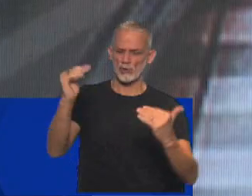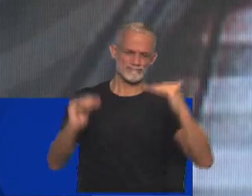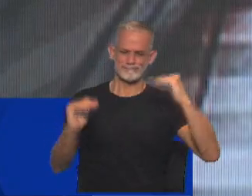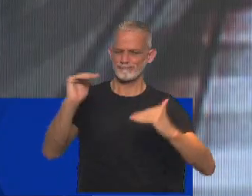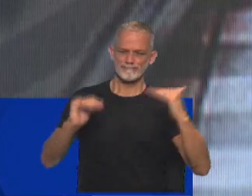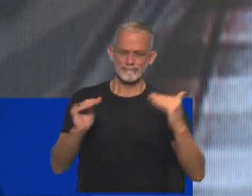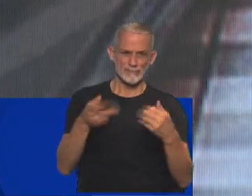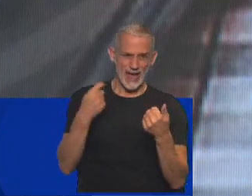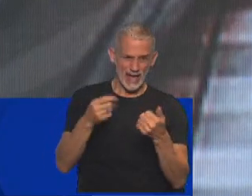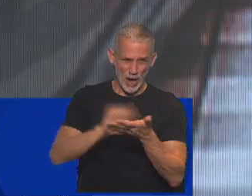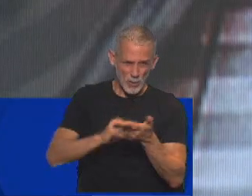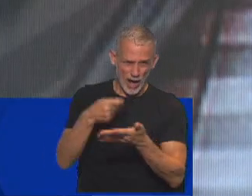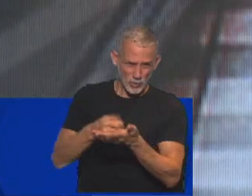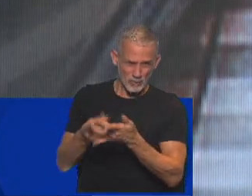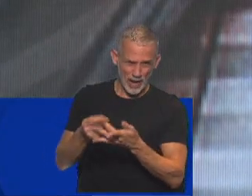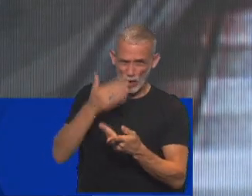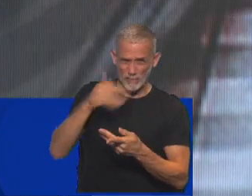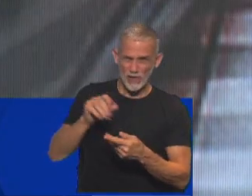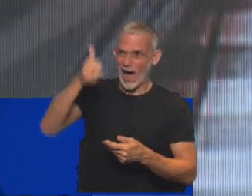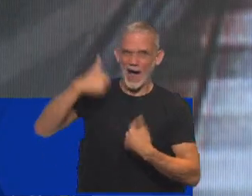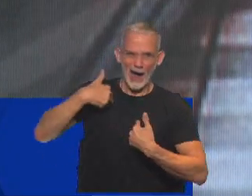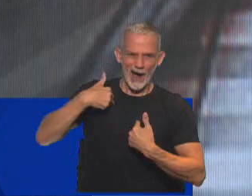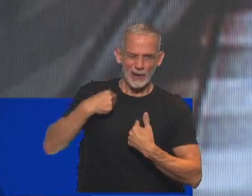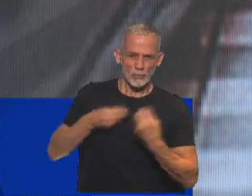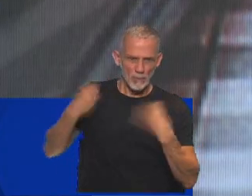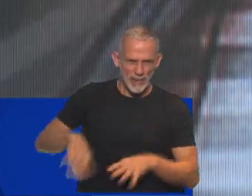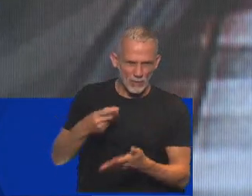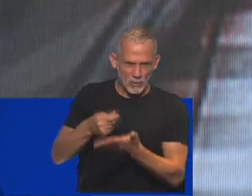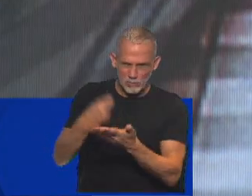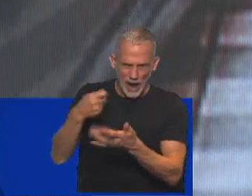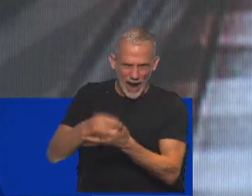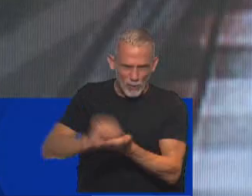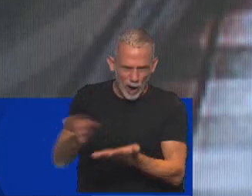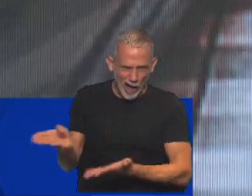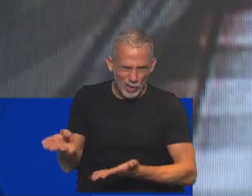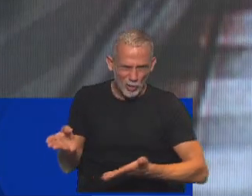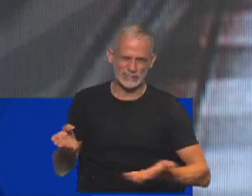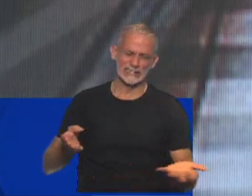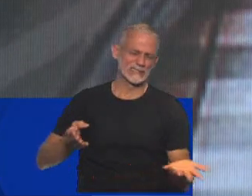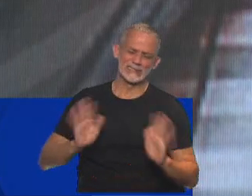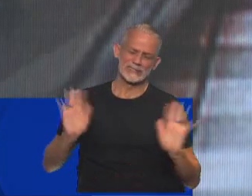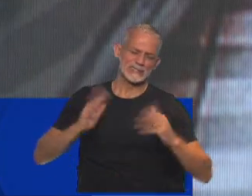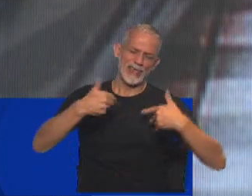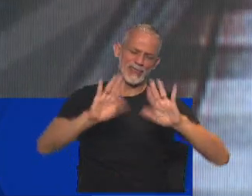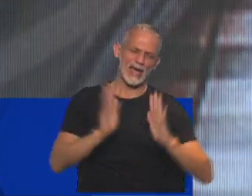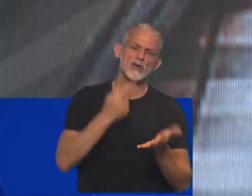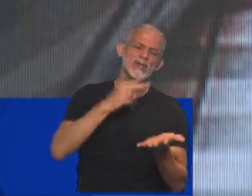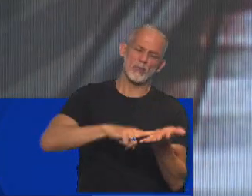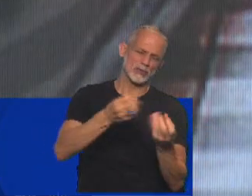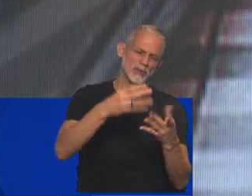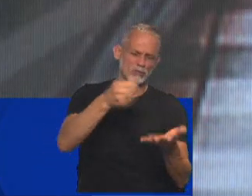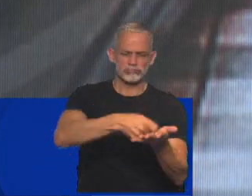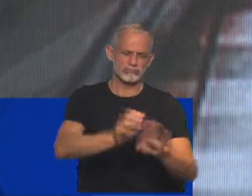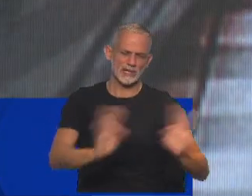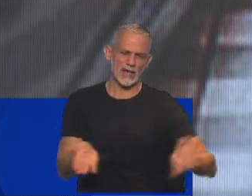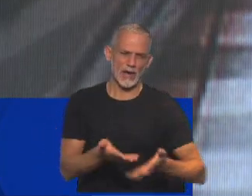donde a veces conviene terminar tributando el impuesto a las ganancias o cualquier impuesto porque te sale más barato que litigarlo, ese también es una alternativa válida, porque